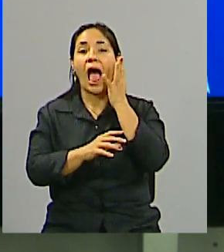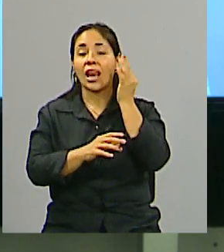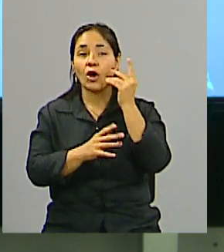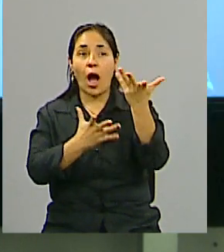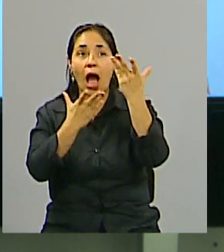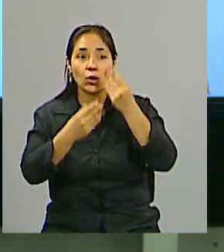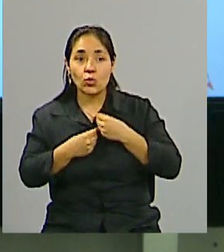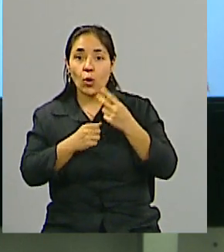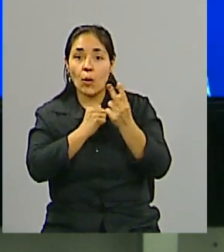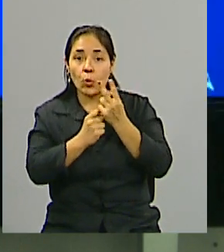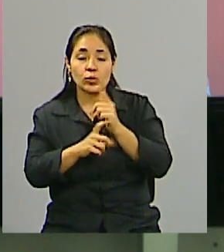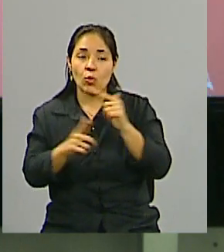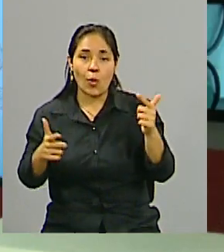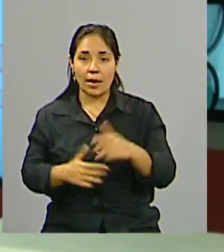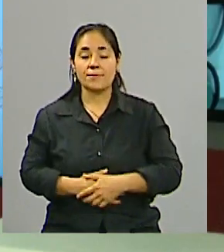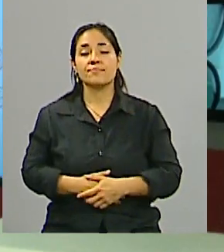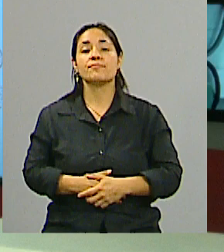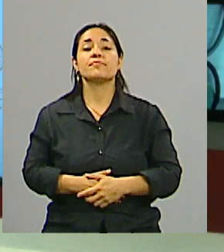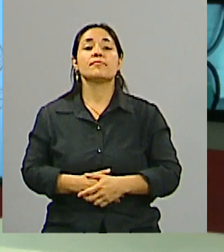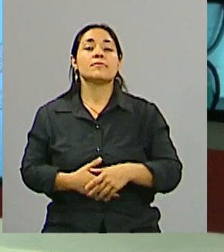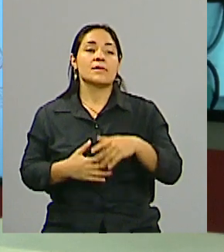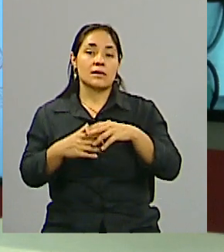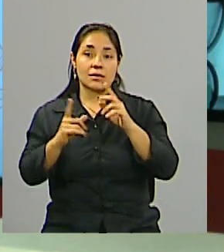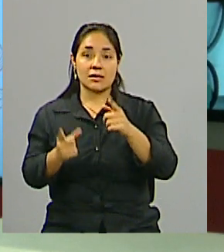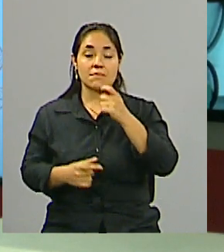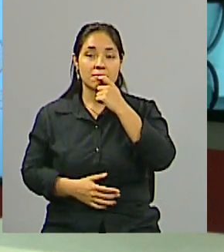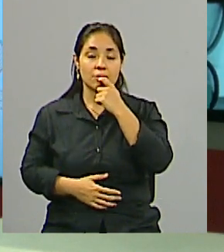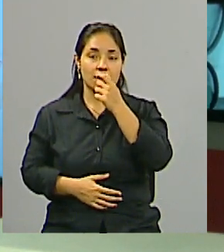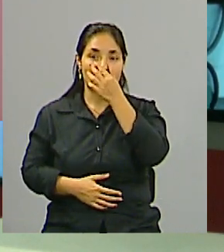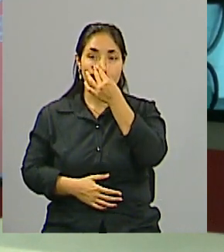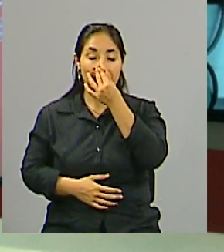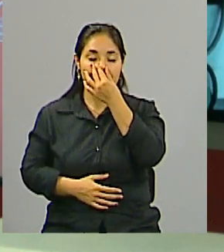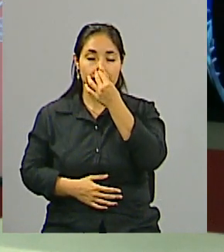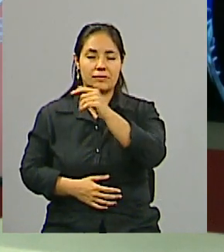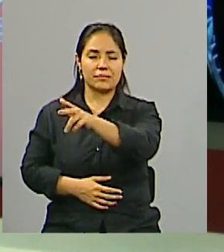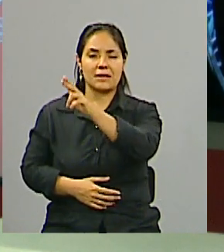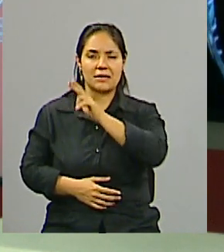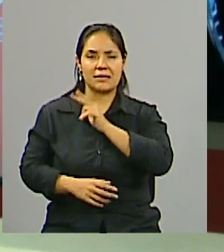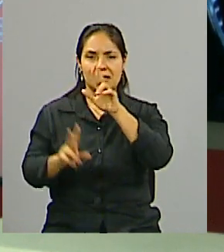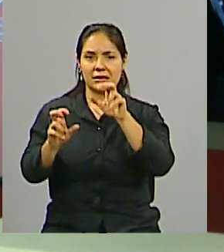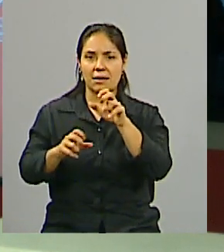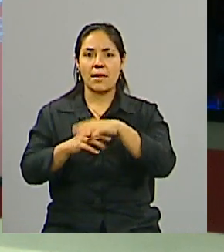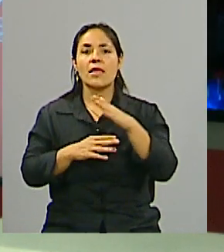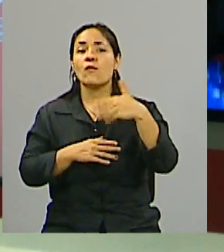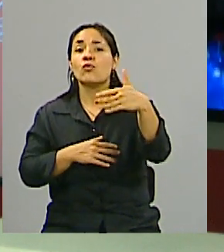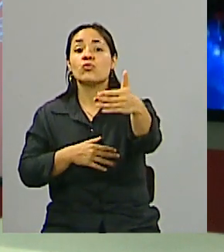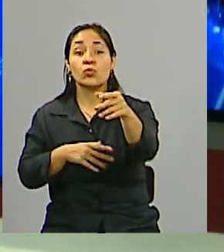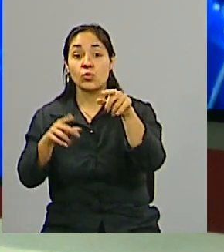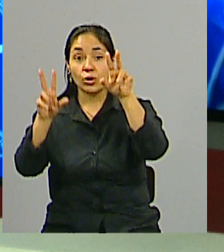que realmente nos preocupa muchísimo. Ni hablar de cuando se habla, bueno, Patricia hace referencia al tema del futuro, ¿no? Cuando